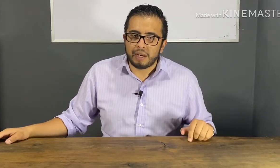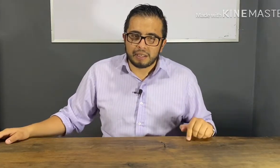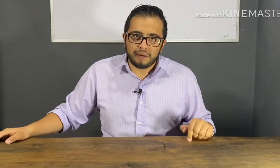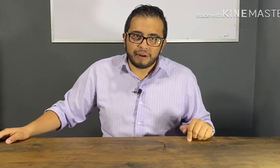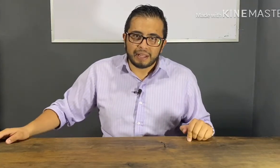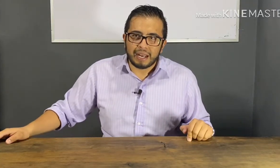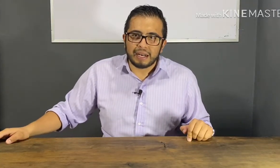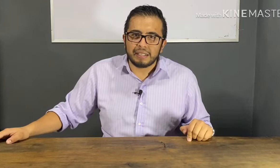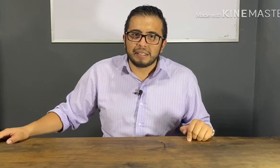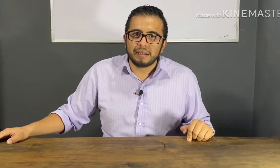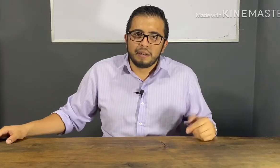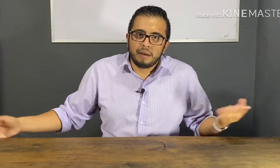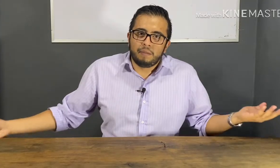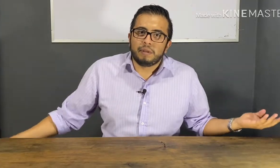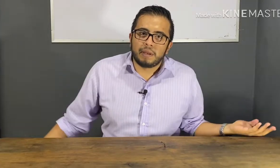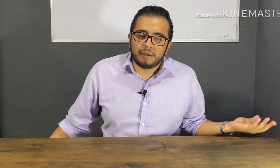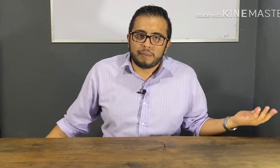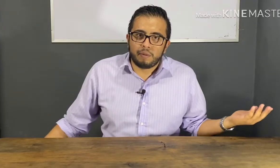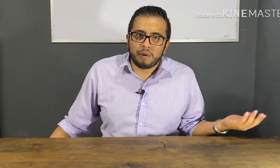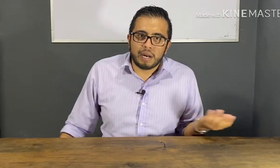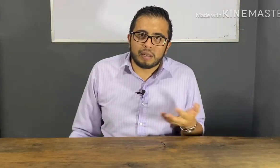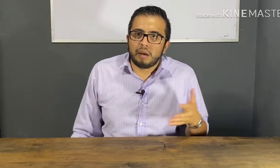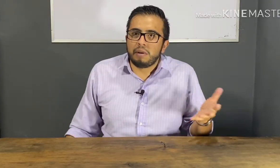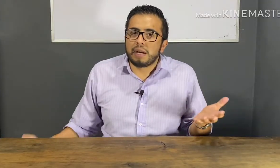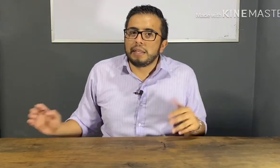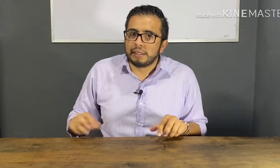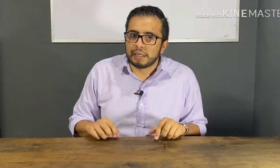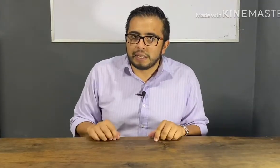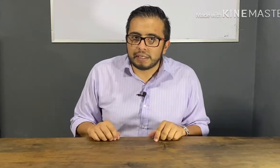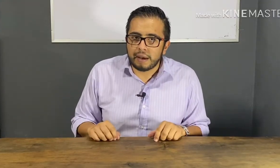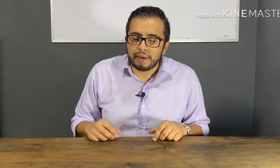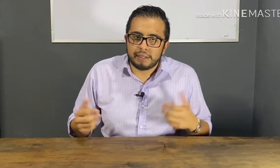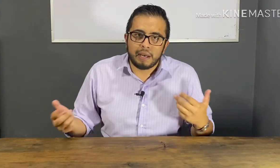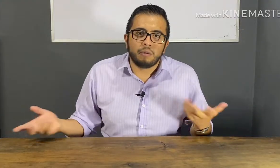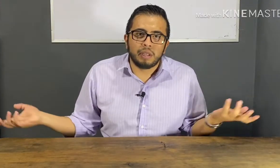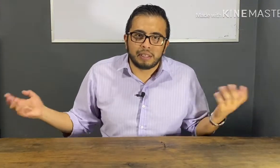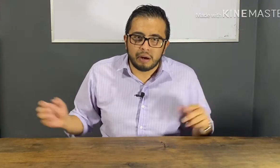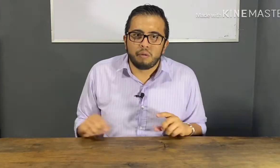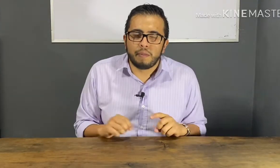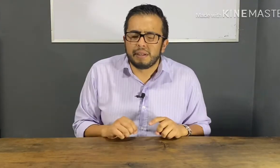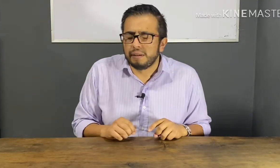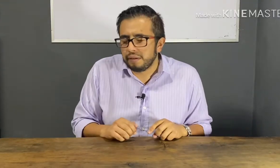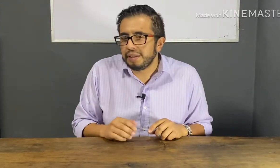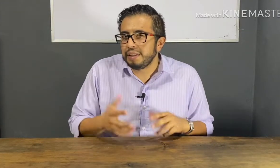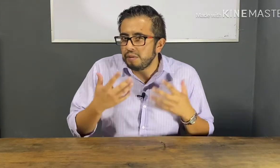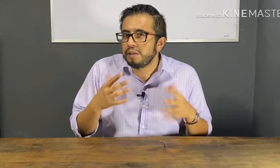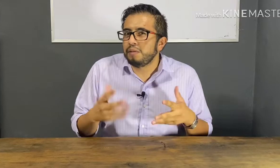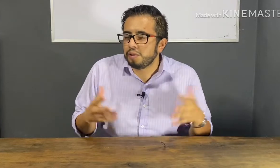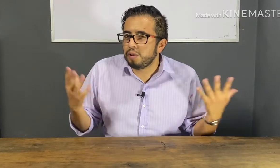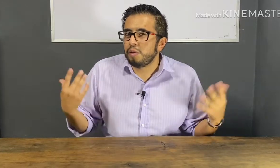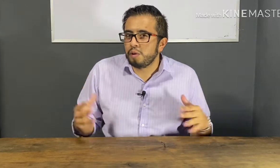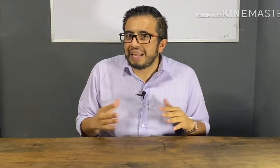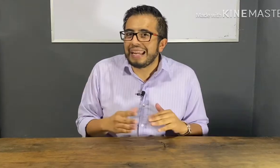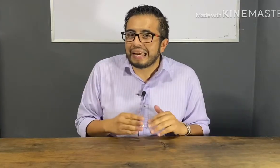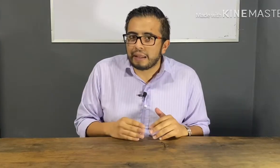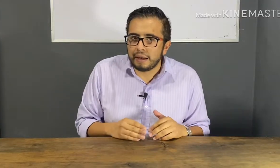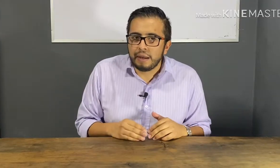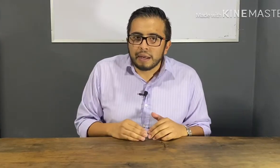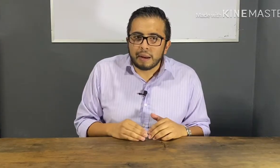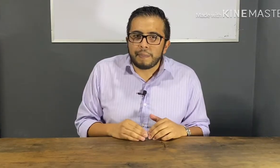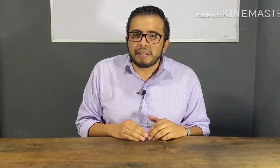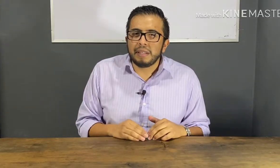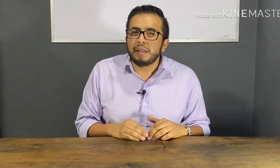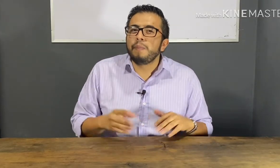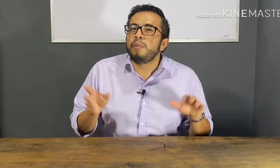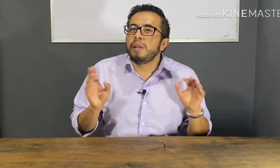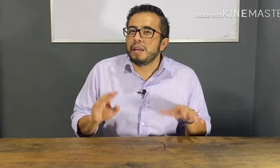para poder hacerle frente a la crisis, pues ¿qué vas a provocar? Que una crisis que ya es grave se agudice aún más. Entonces es una situación, creo yo, delicada